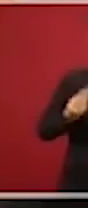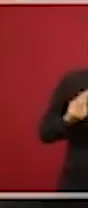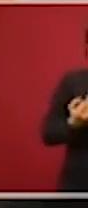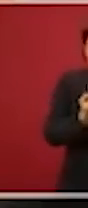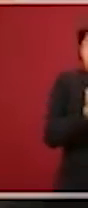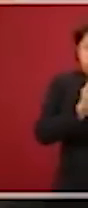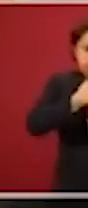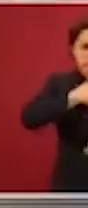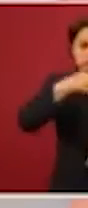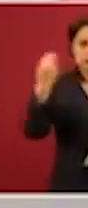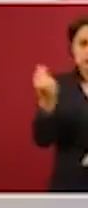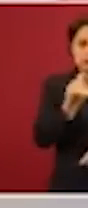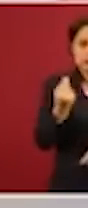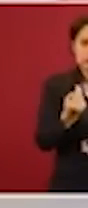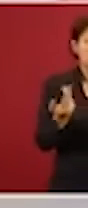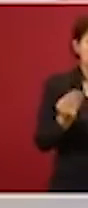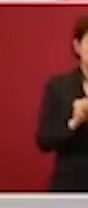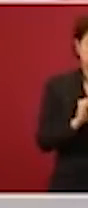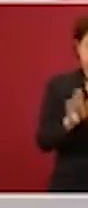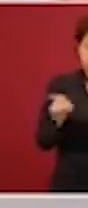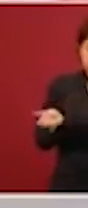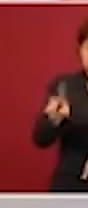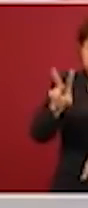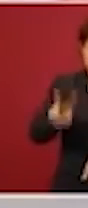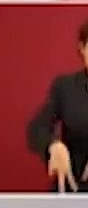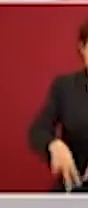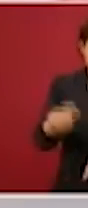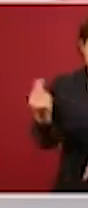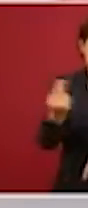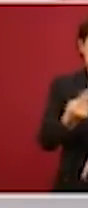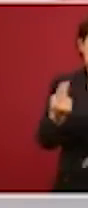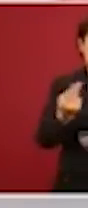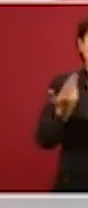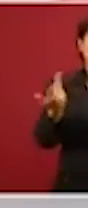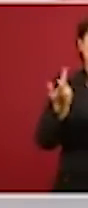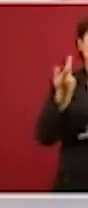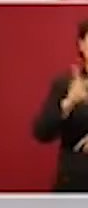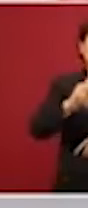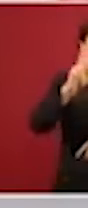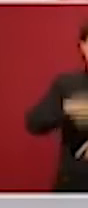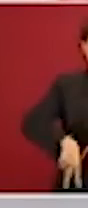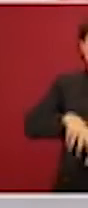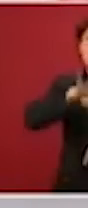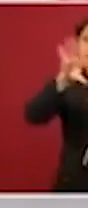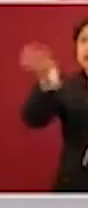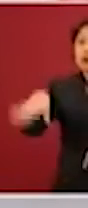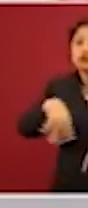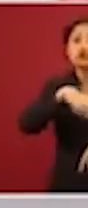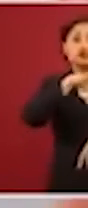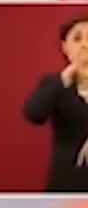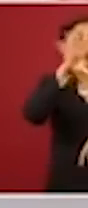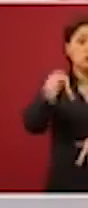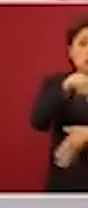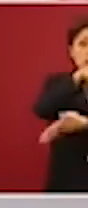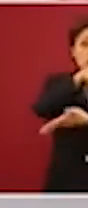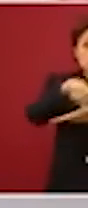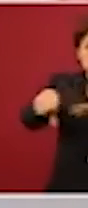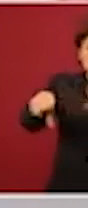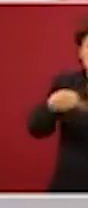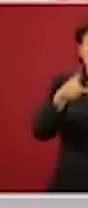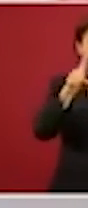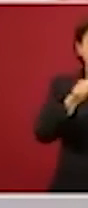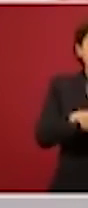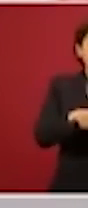la secretaria de salud o admitió que la epidemia del cobi 19 en méxico todavía no llega a su punto máximo por lo que faltan varias